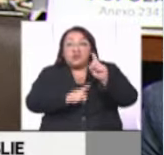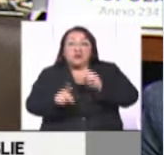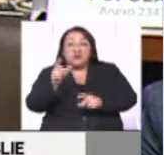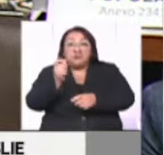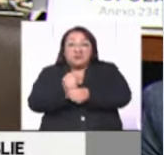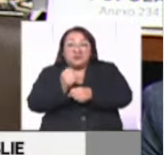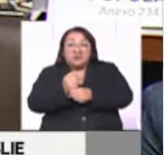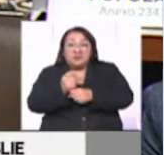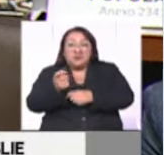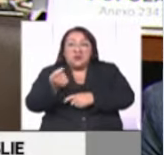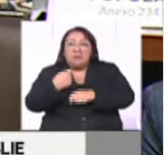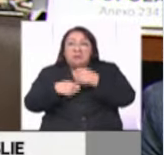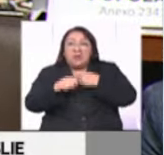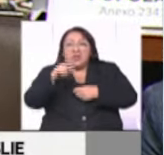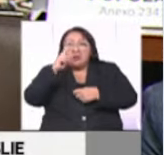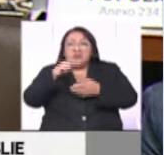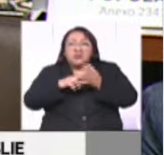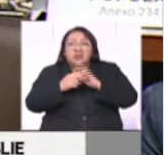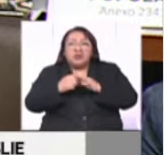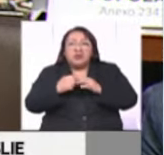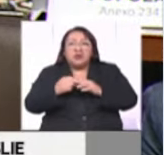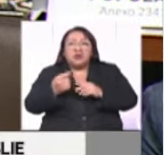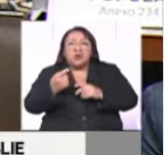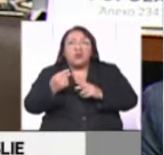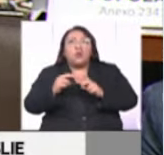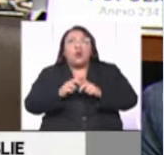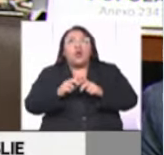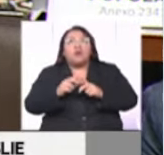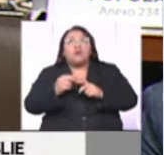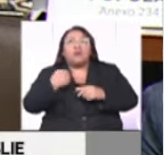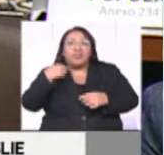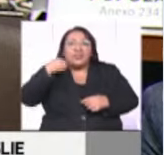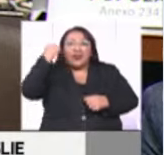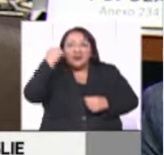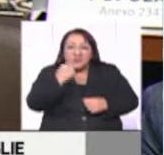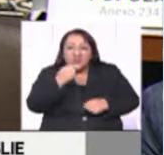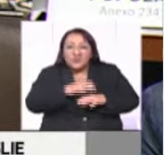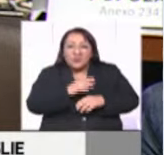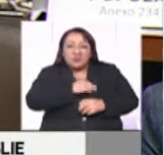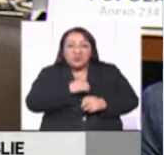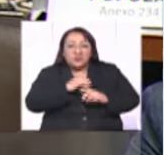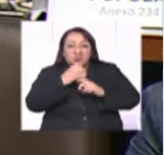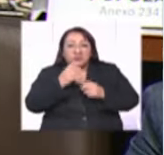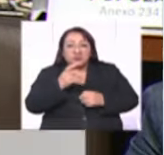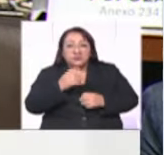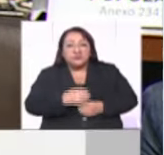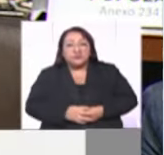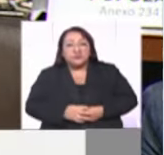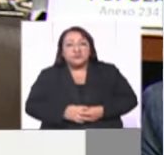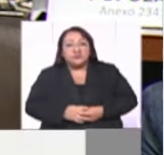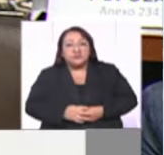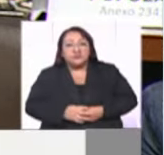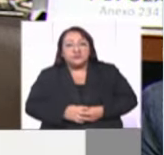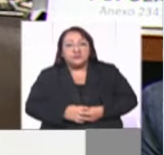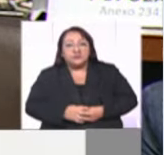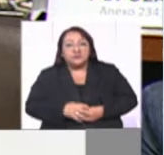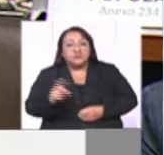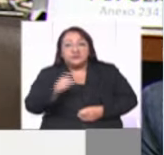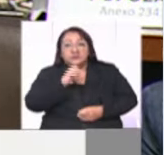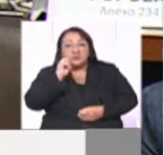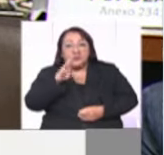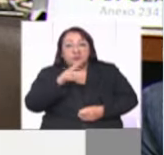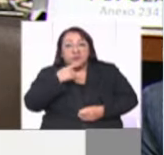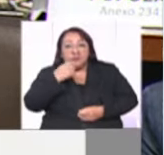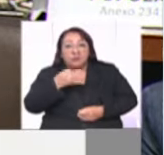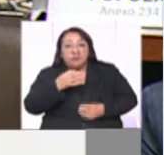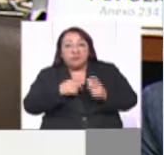funcionarios que han mentido al país, y que han mentido al país, como el caso del Ministerio de Cultura, que no han dicho la verdad,